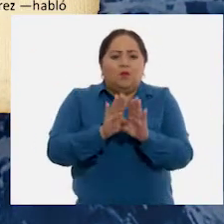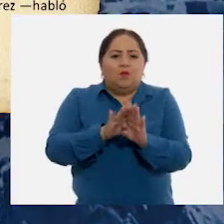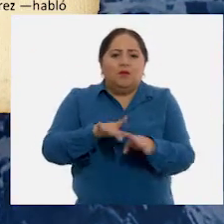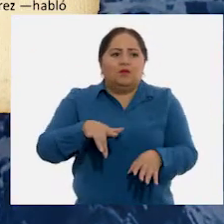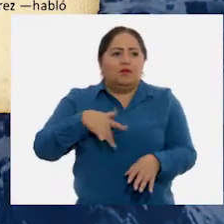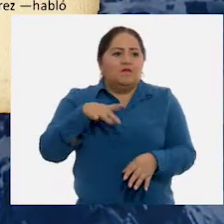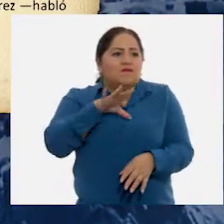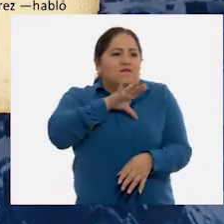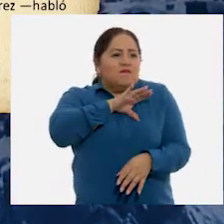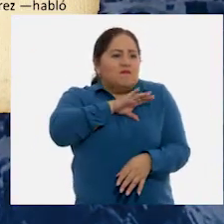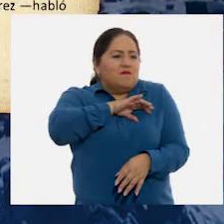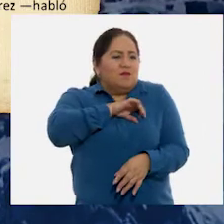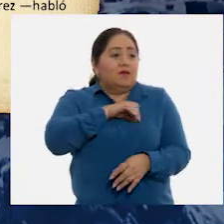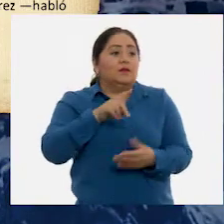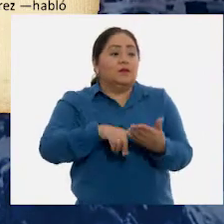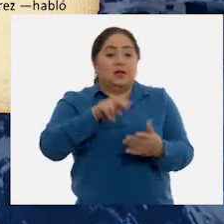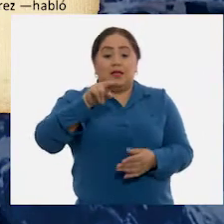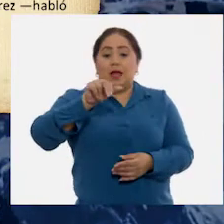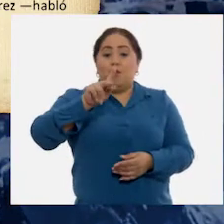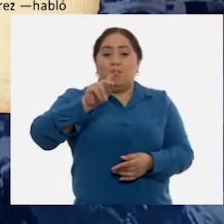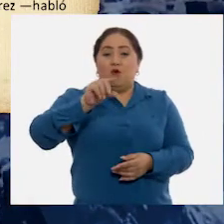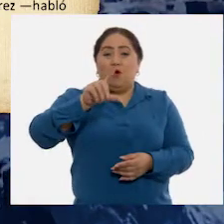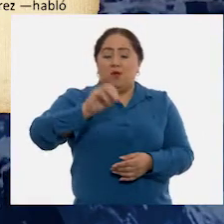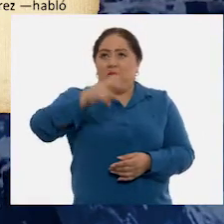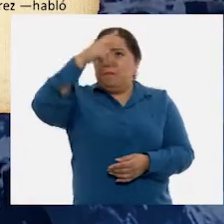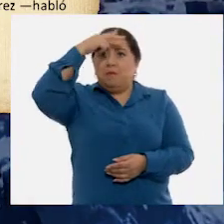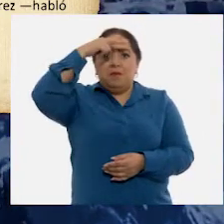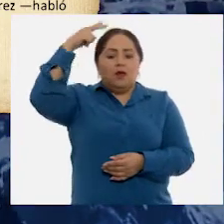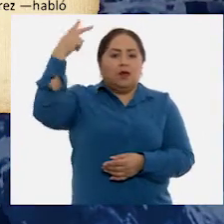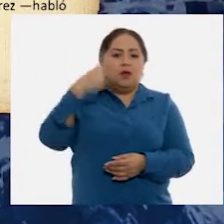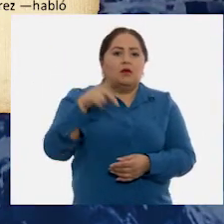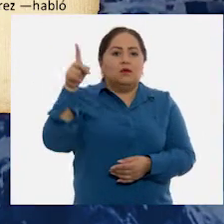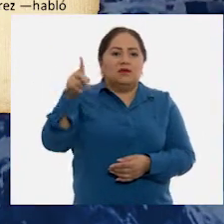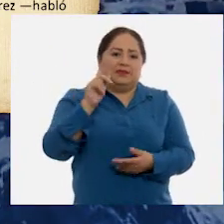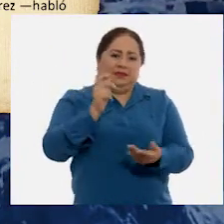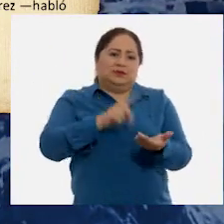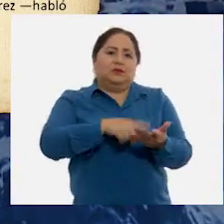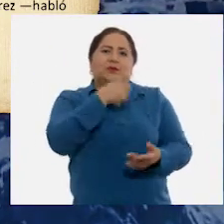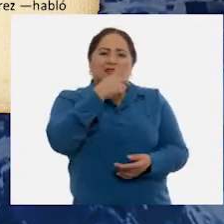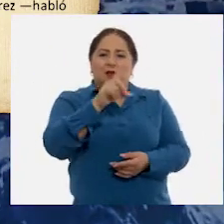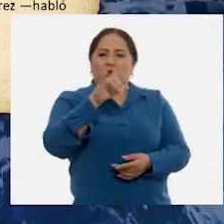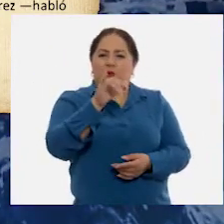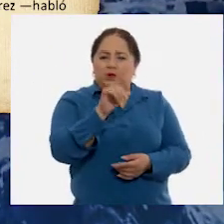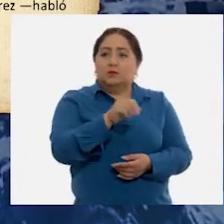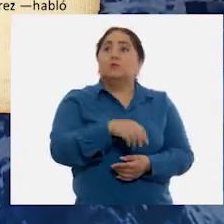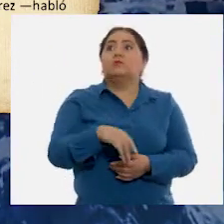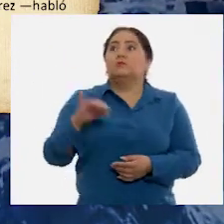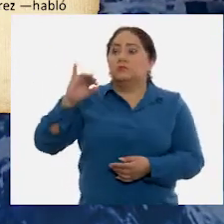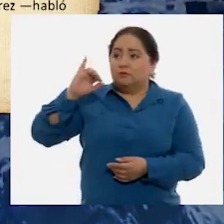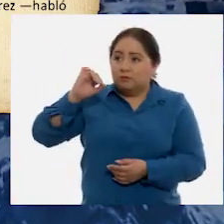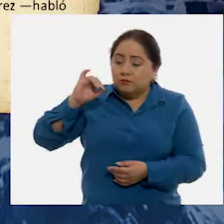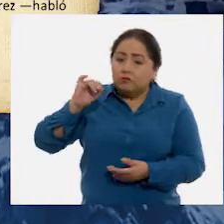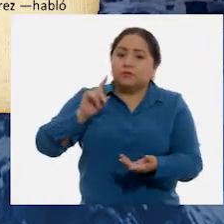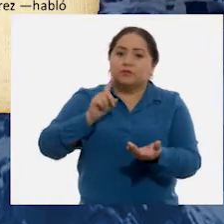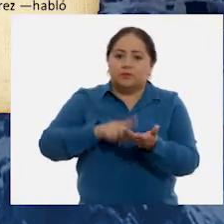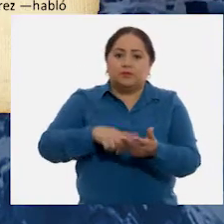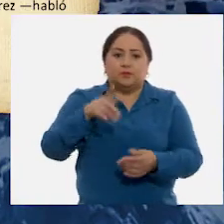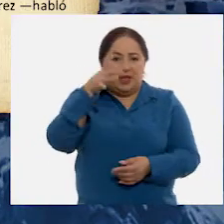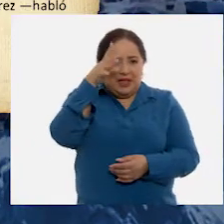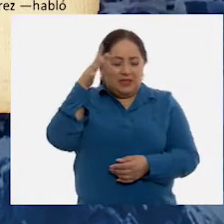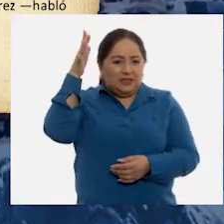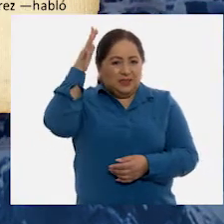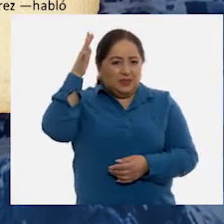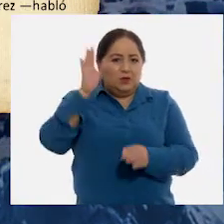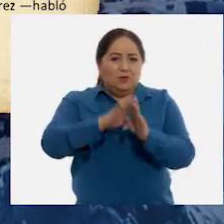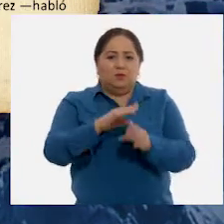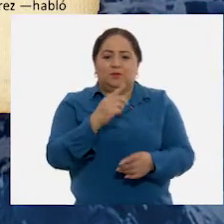boa. Nuestro Napoleón mexicano, exclama Luis Cervantes. Sí, el águila azteca que ha clavado